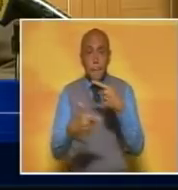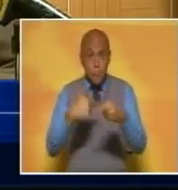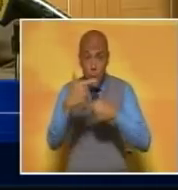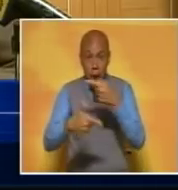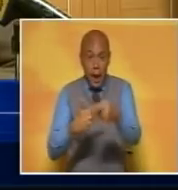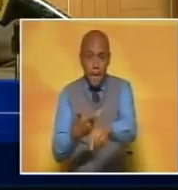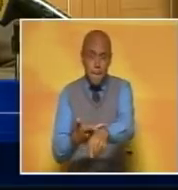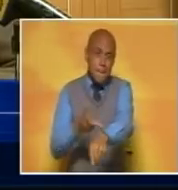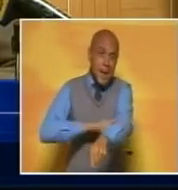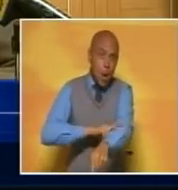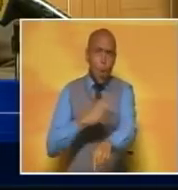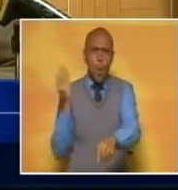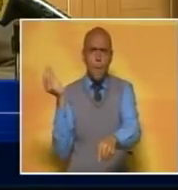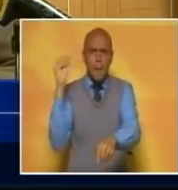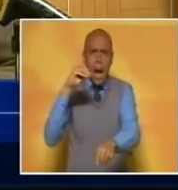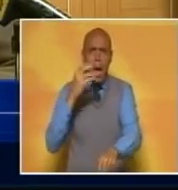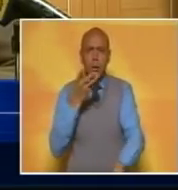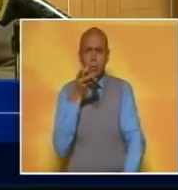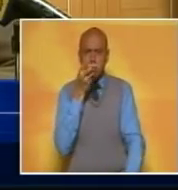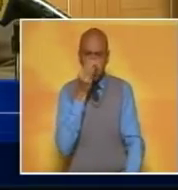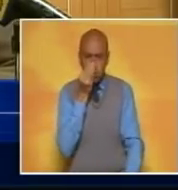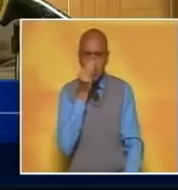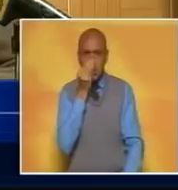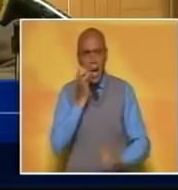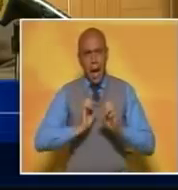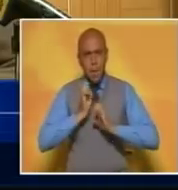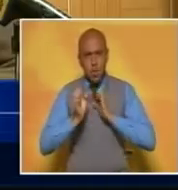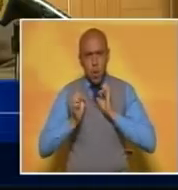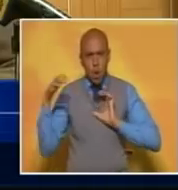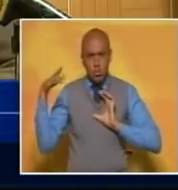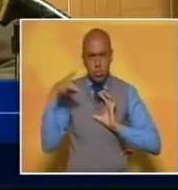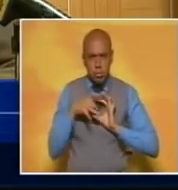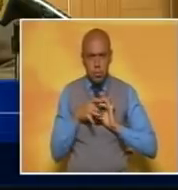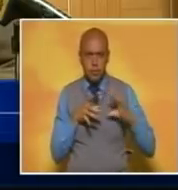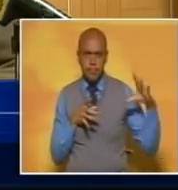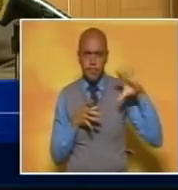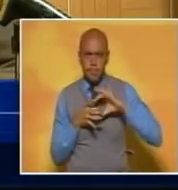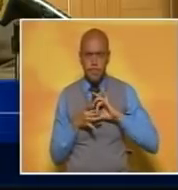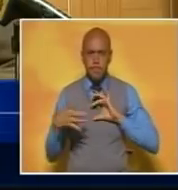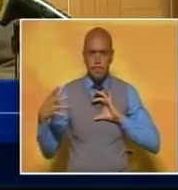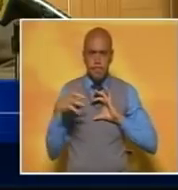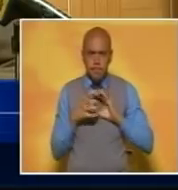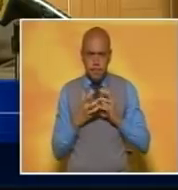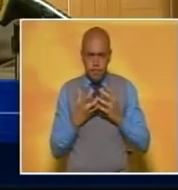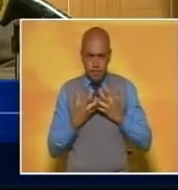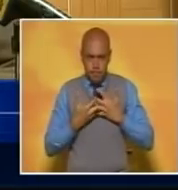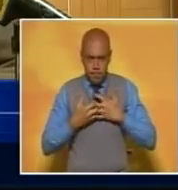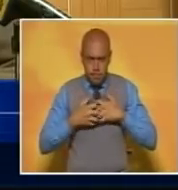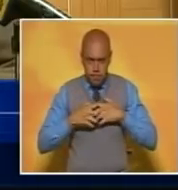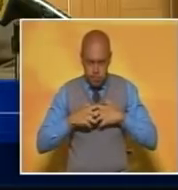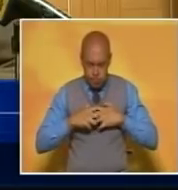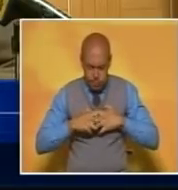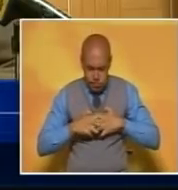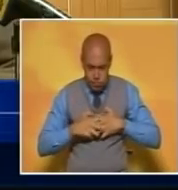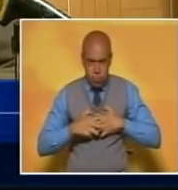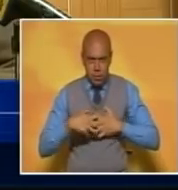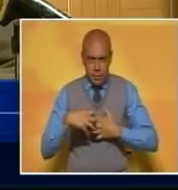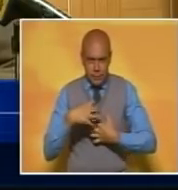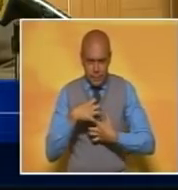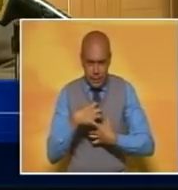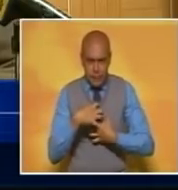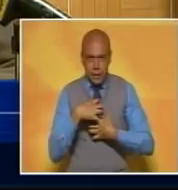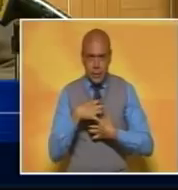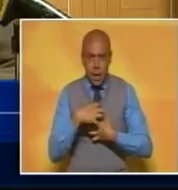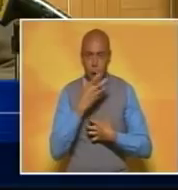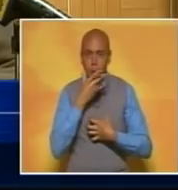se suma a otro tipo de sensaciones, sentimientos, entonces, y además afecta a la persona porque la desconecta